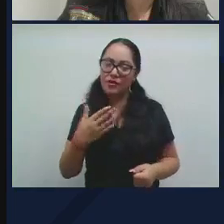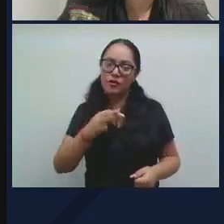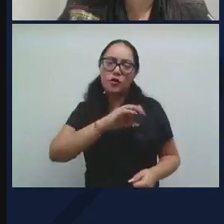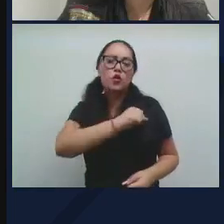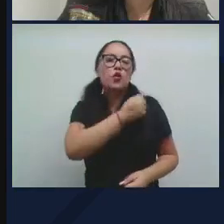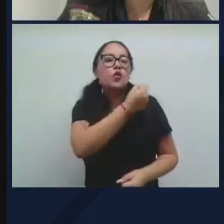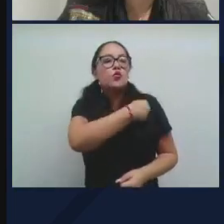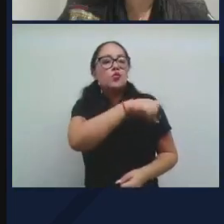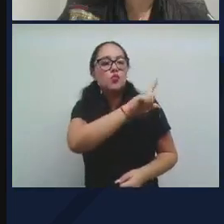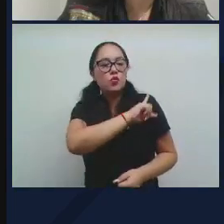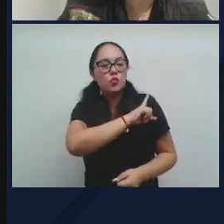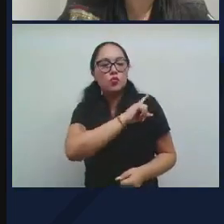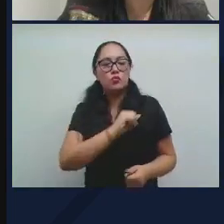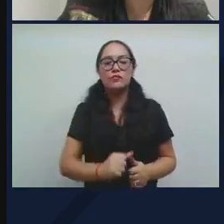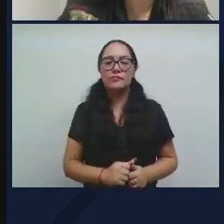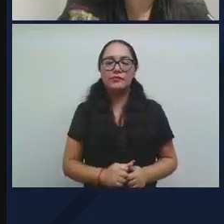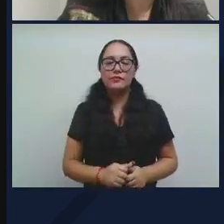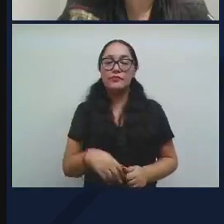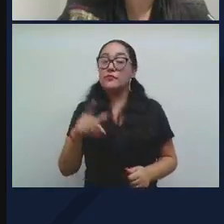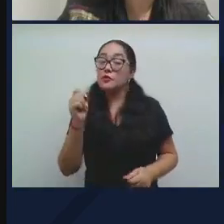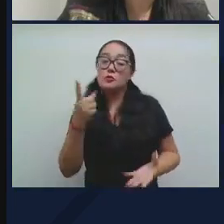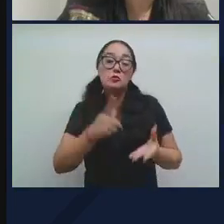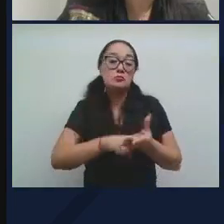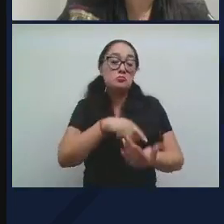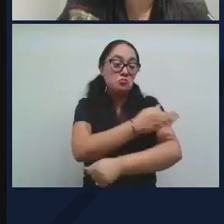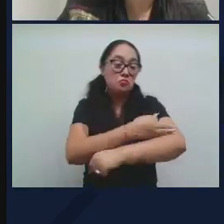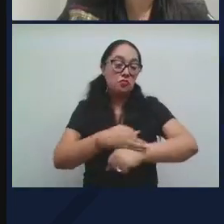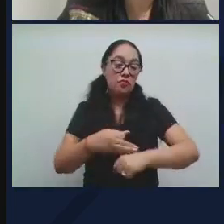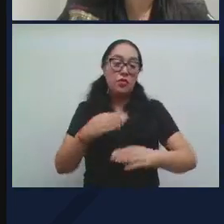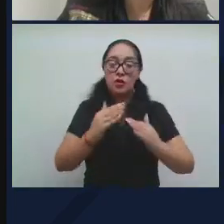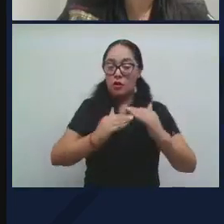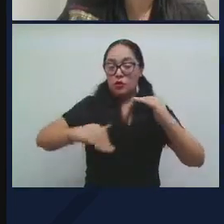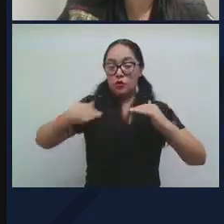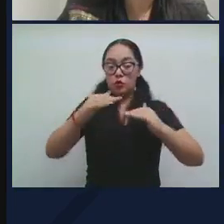Y más en la familia, que creo que es la base de la sociedad.